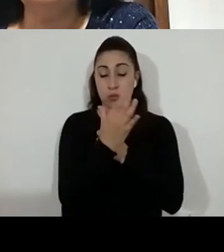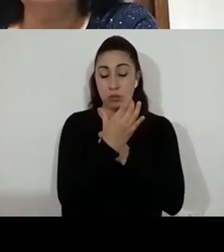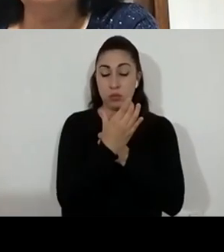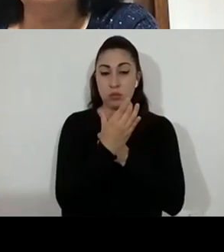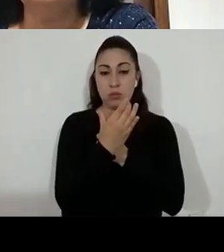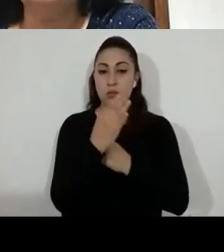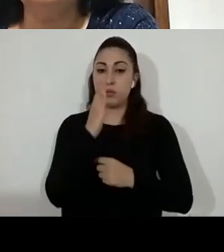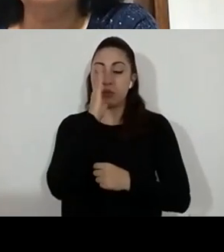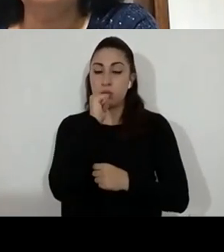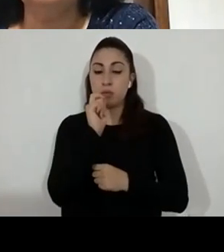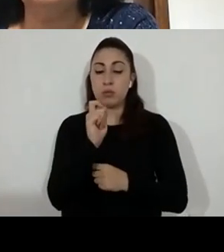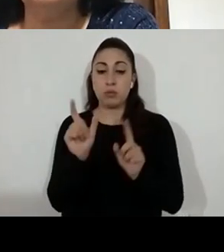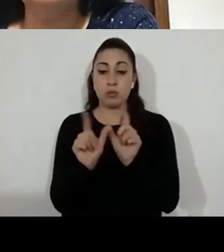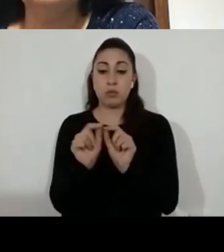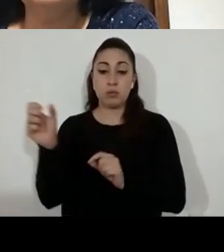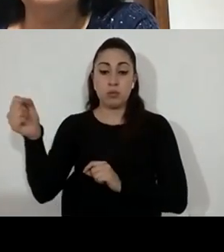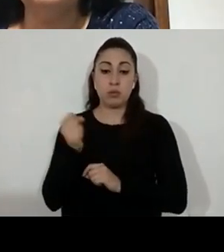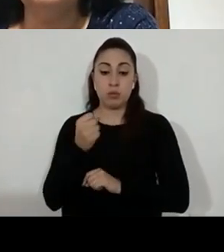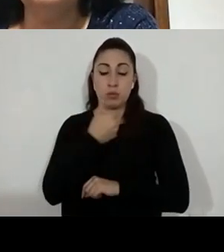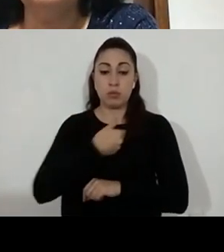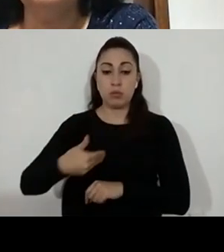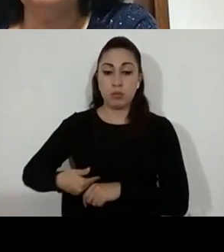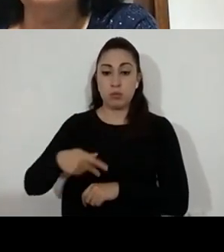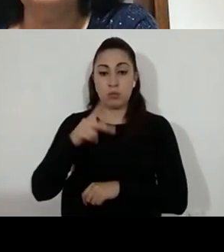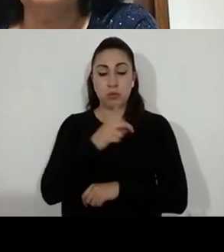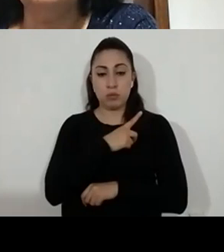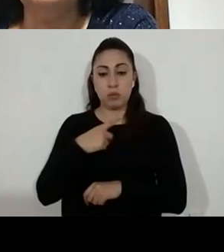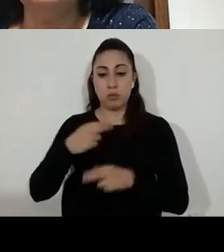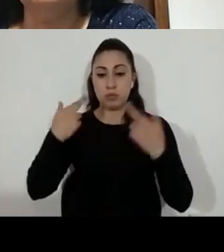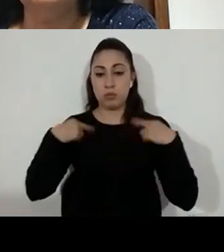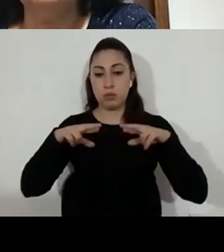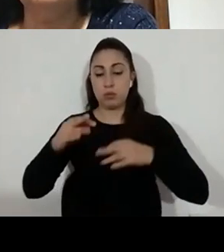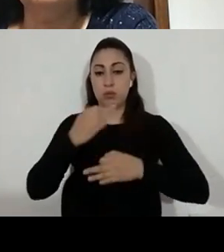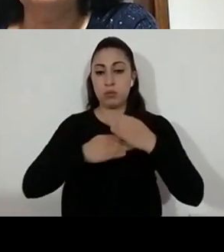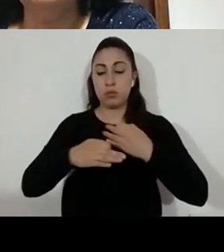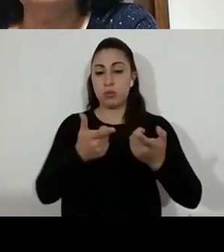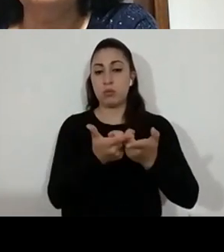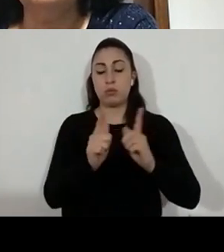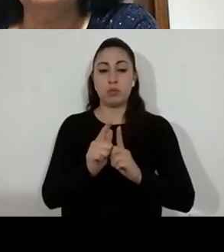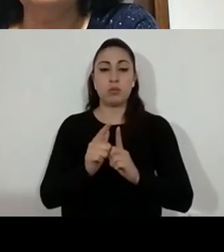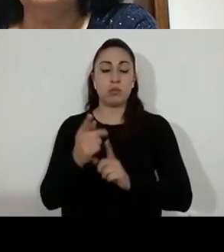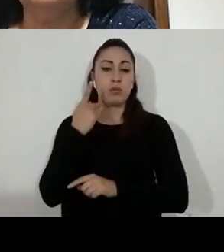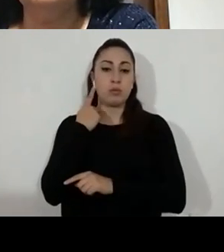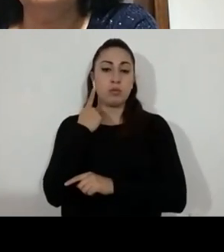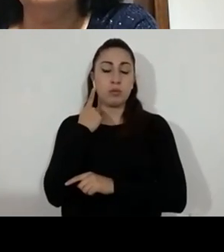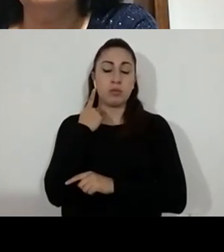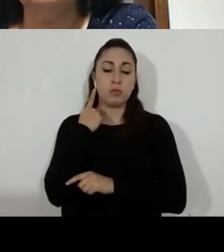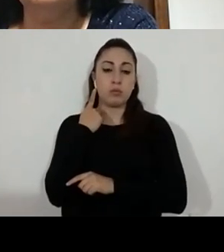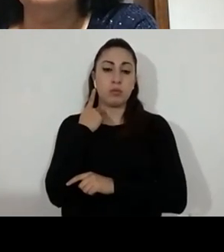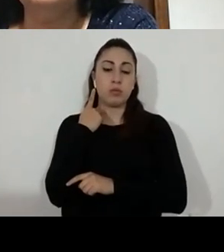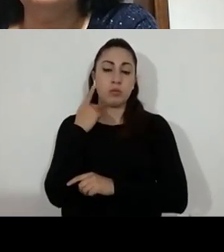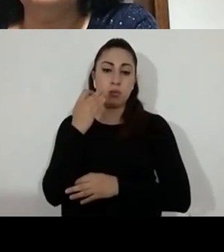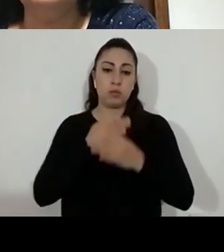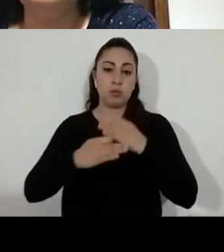un presidente de la misma sin tener la representatividad efectivamente de la comisión que